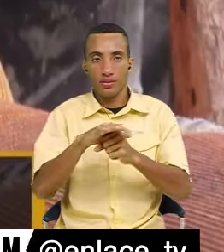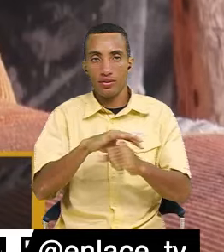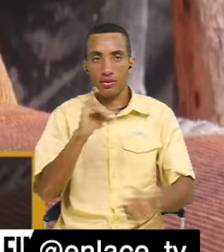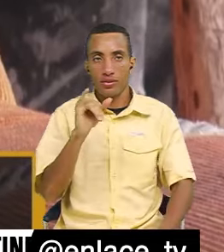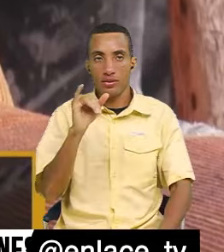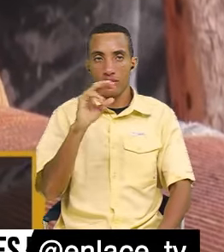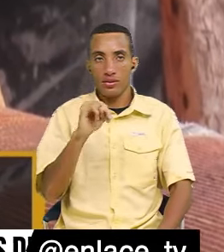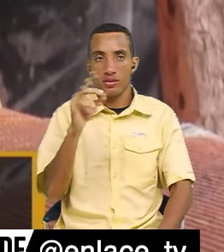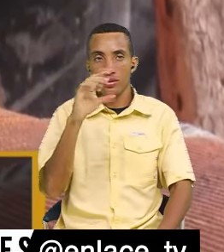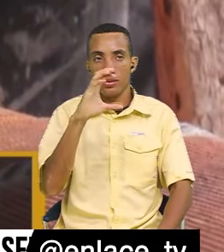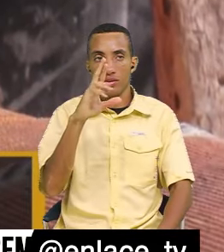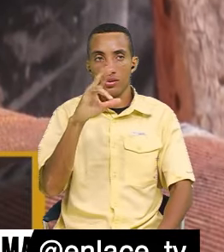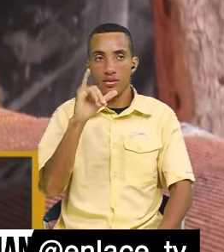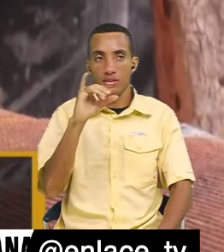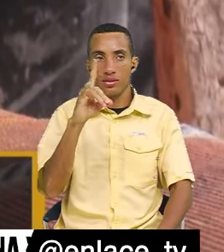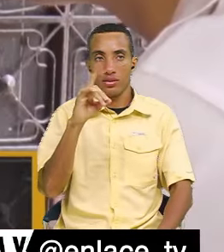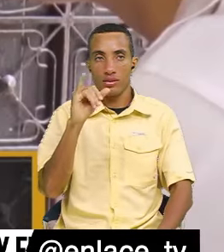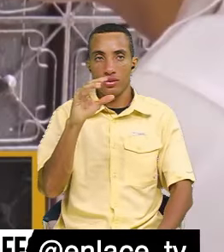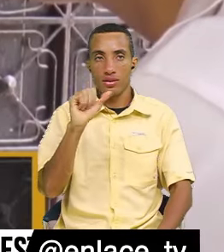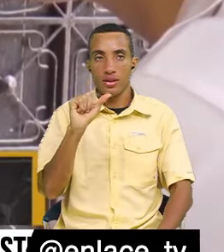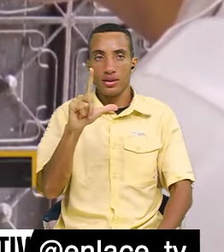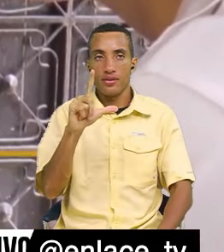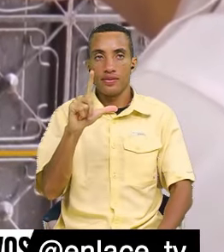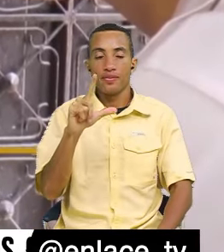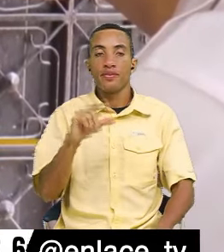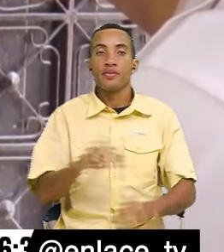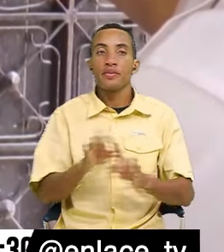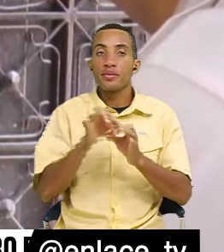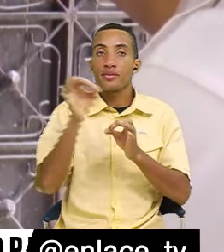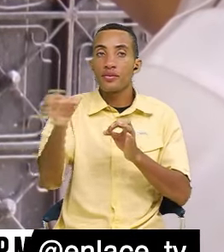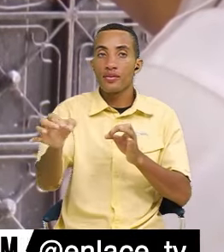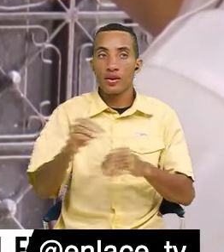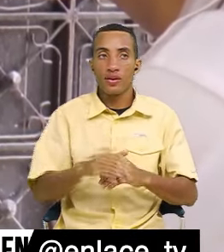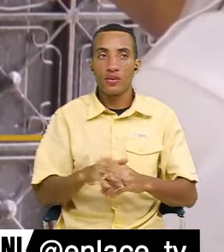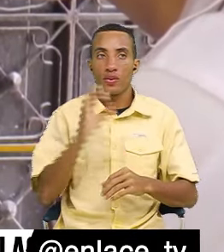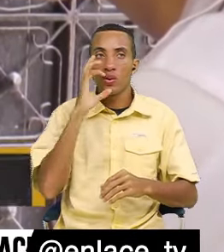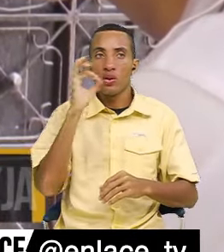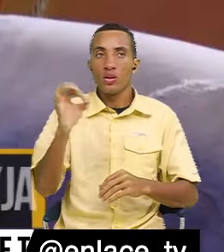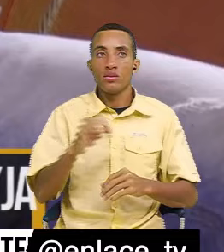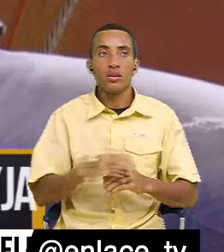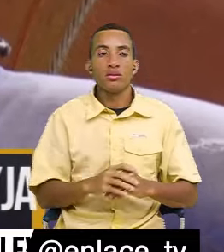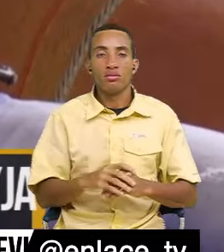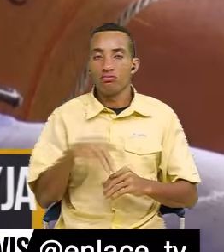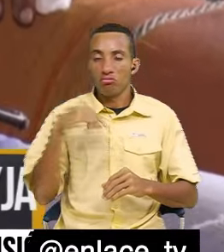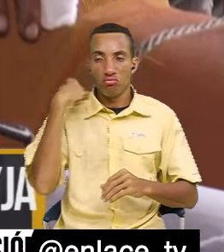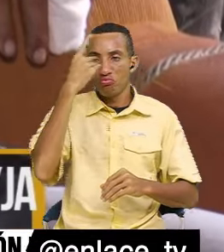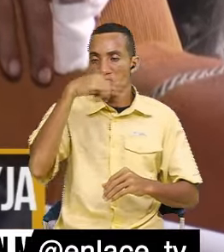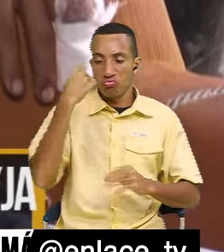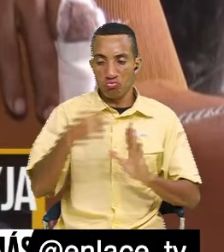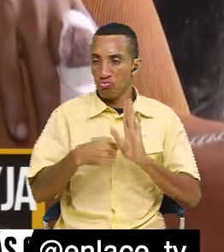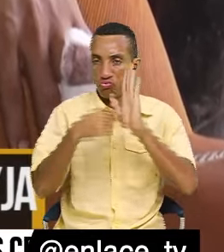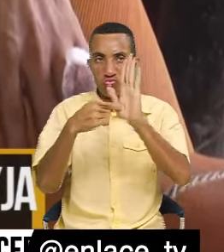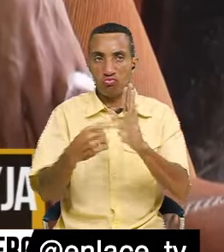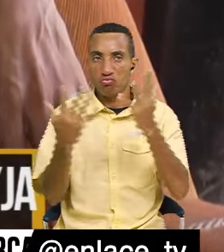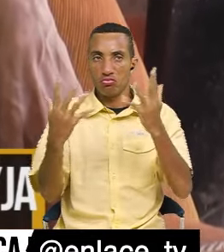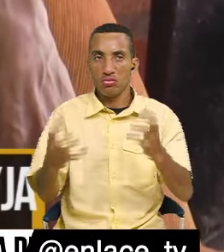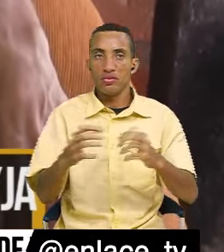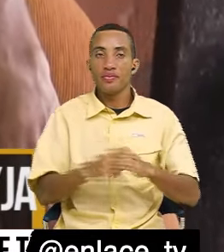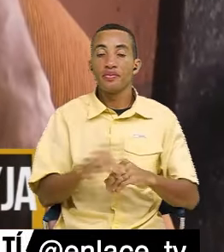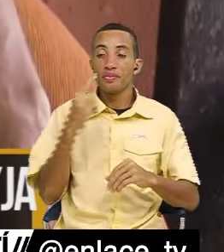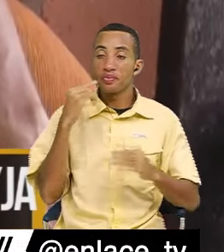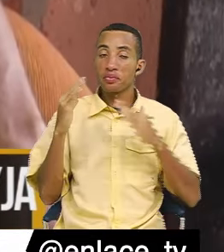El primero de ellos se registró en el corregimiento La Fortuna. Este hombre, quien no teme de su identidad y hace pública la denuncia, afirmó que en su rancho,